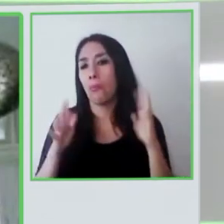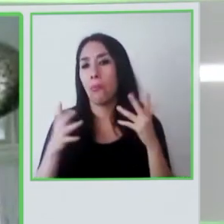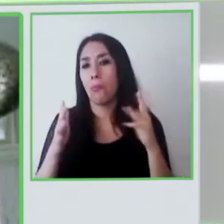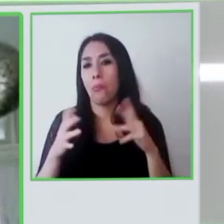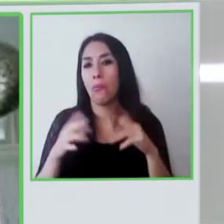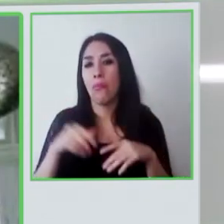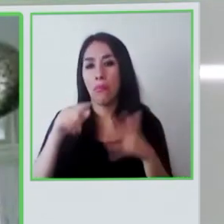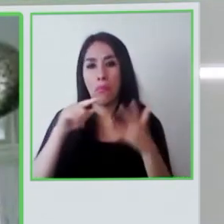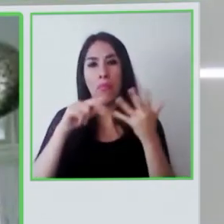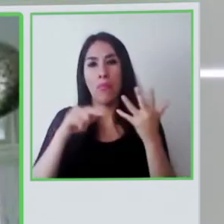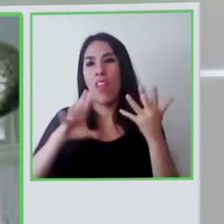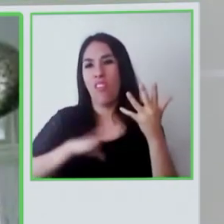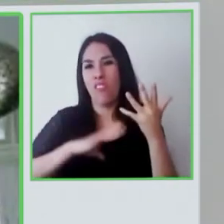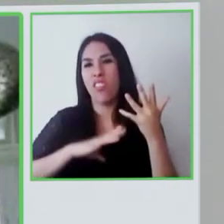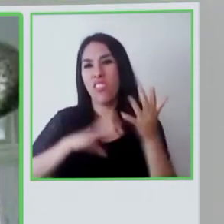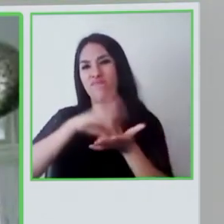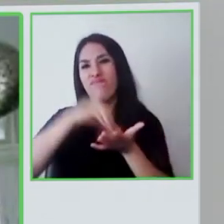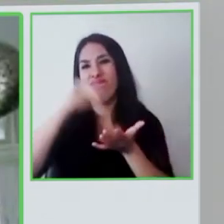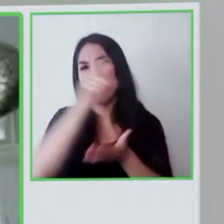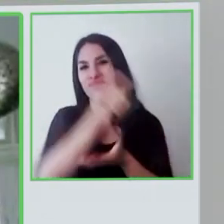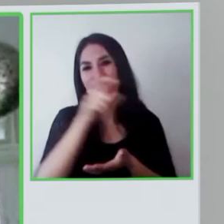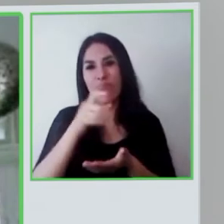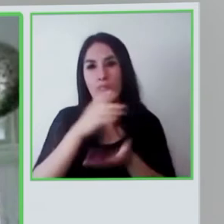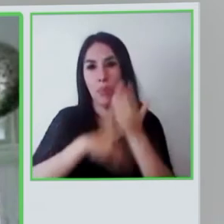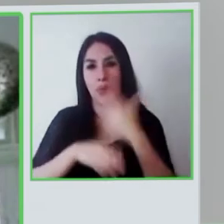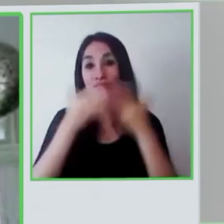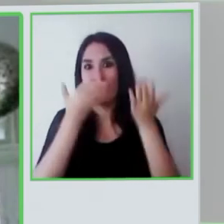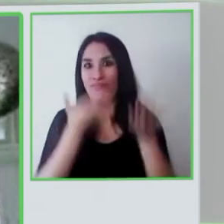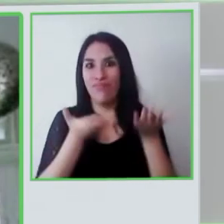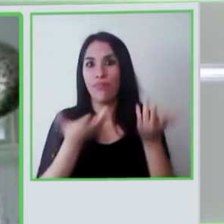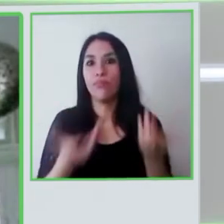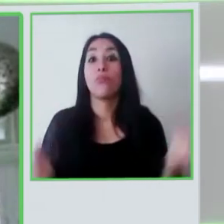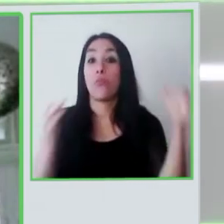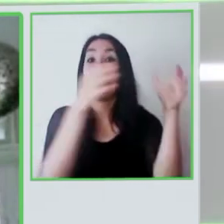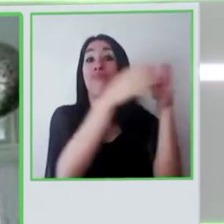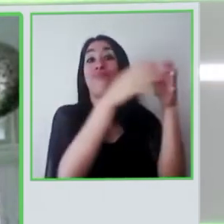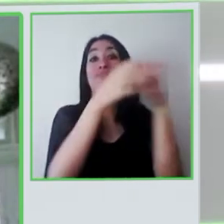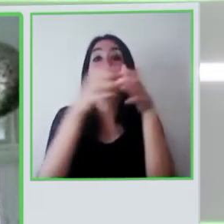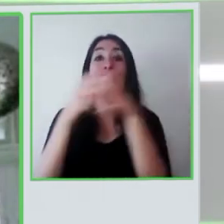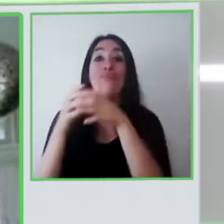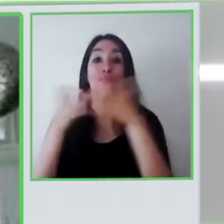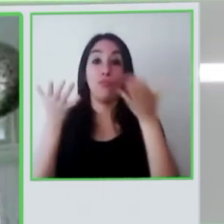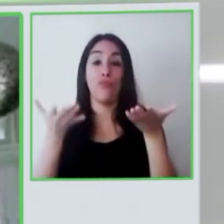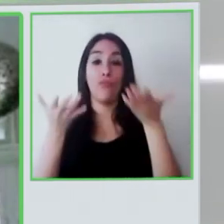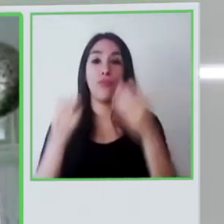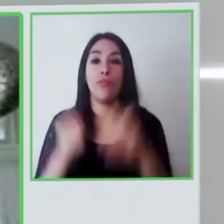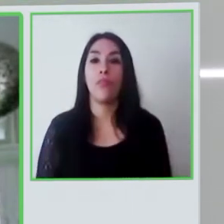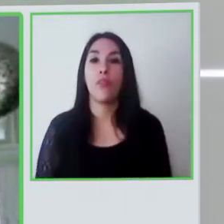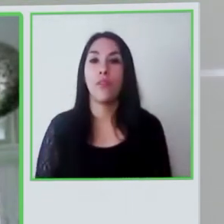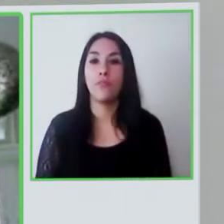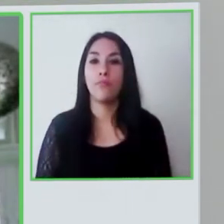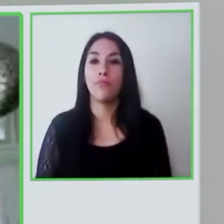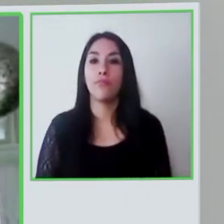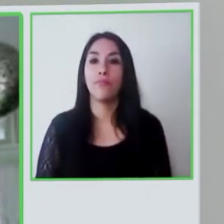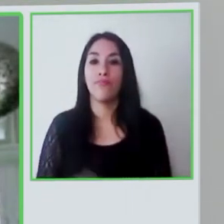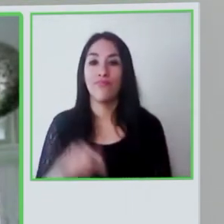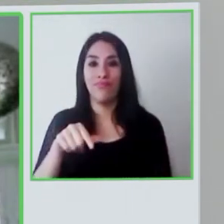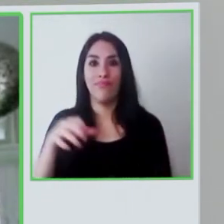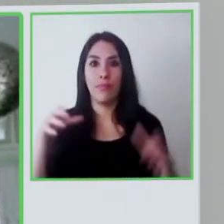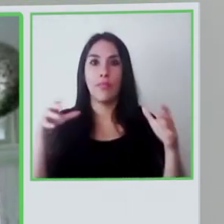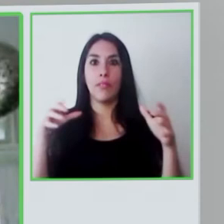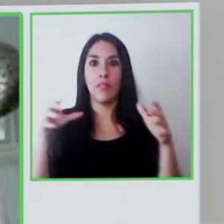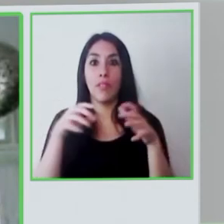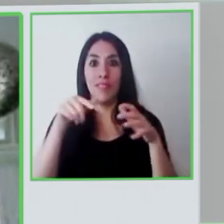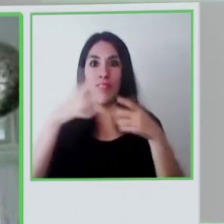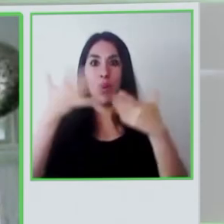discapacidad edad atrás de los grupos de los empleadores y las redes lo primero es aprender acerca de las